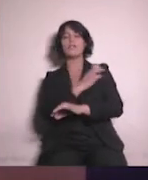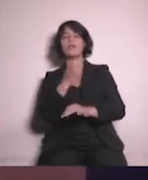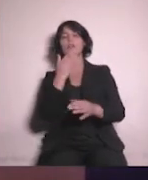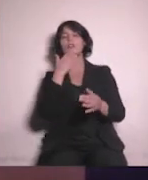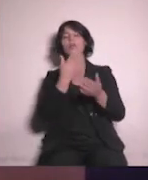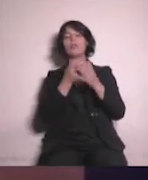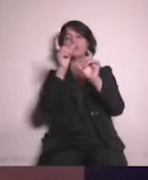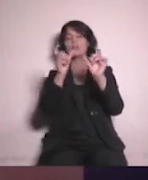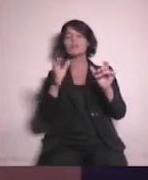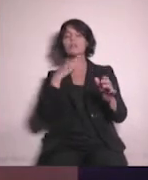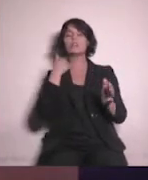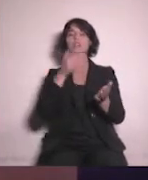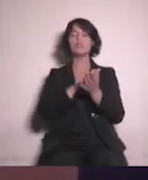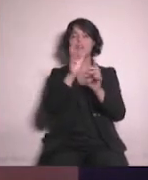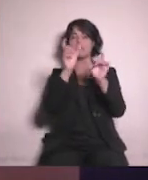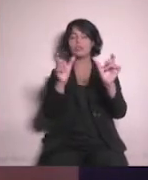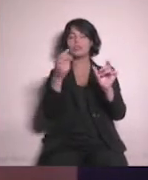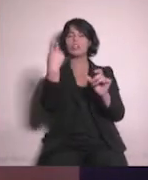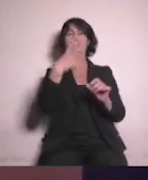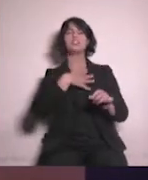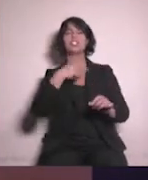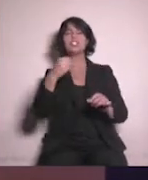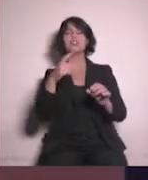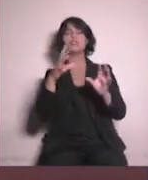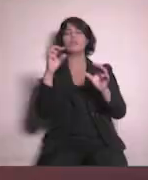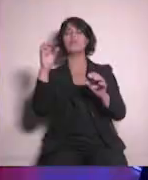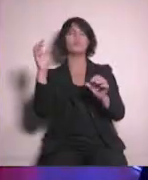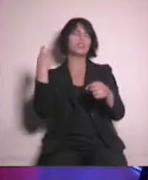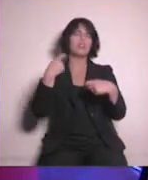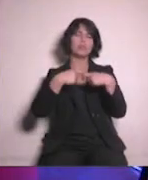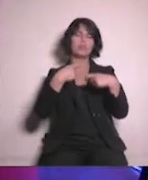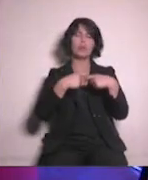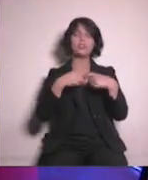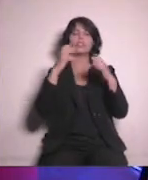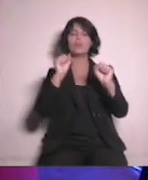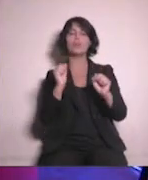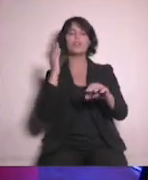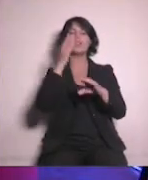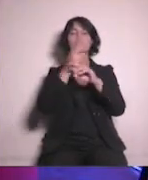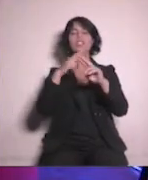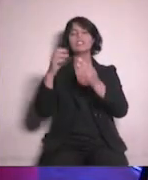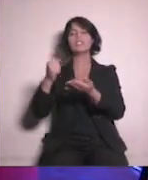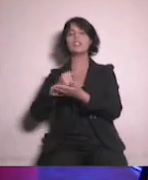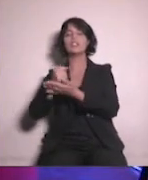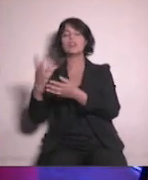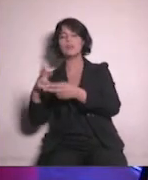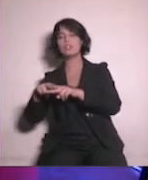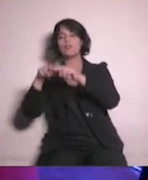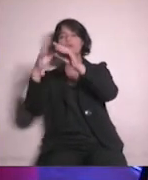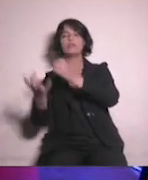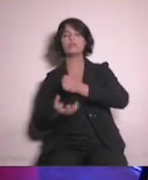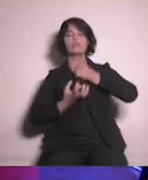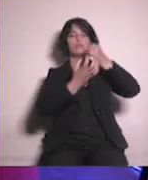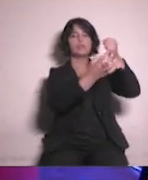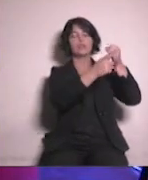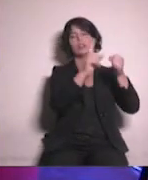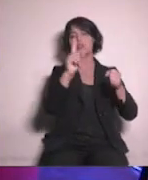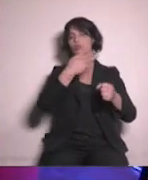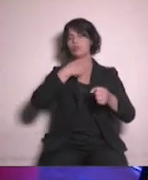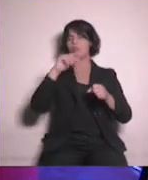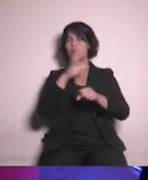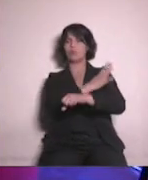se muera, los herederos tienen derecho a llevarlo. Hace el trámite, y se va. Nosotros no nos quedamos